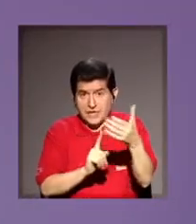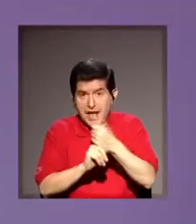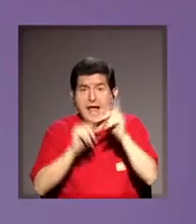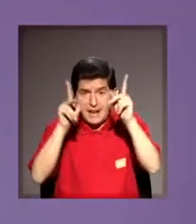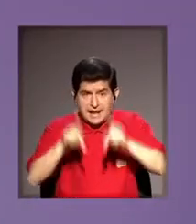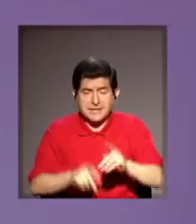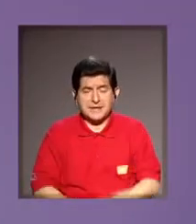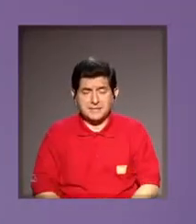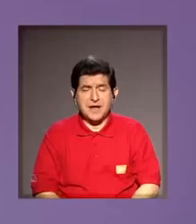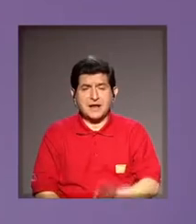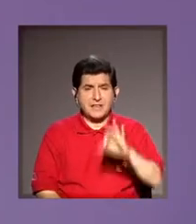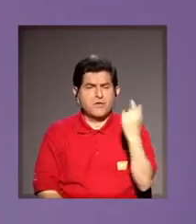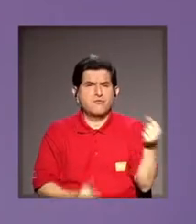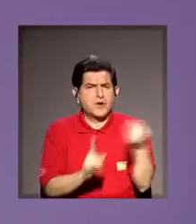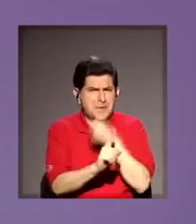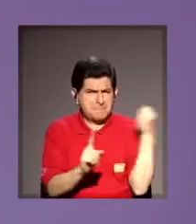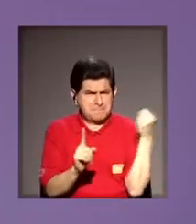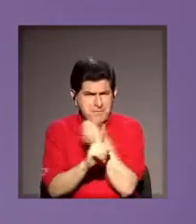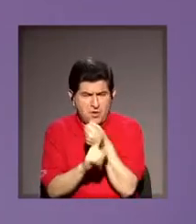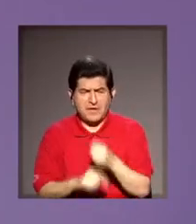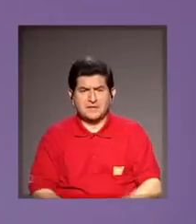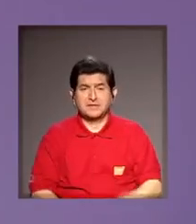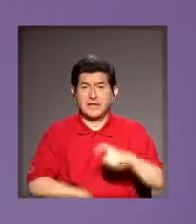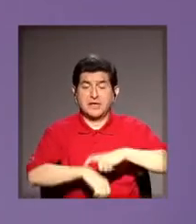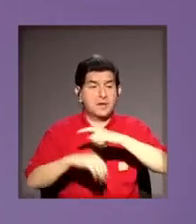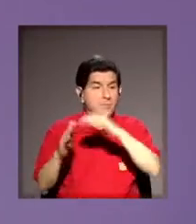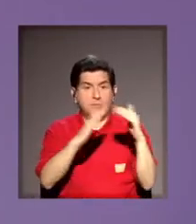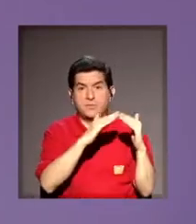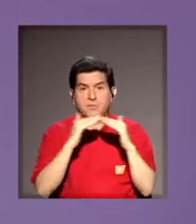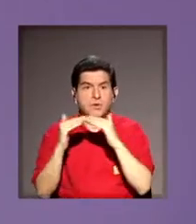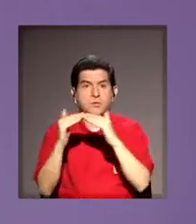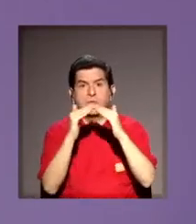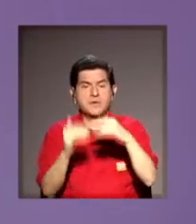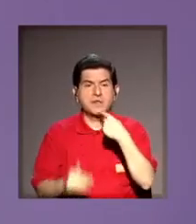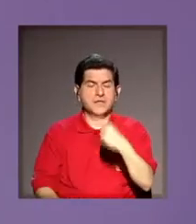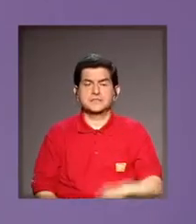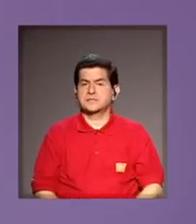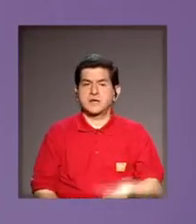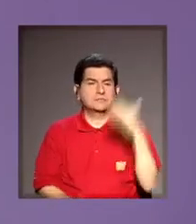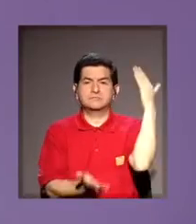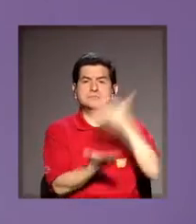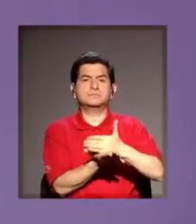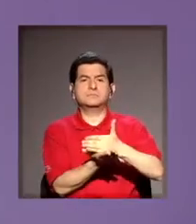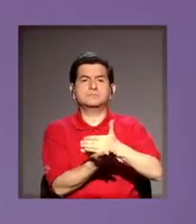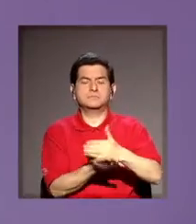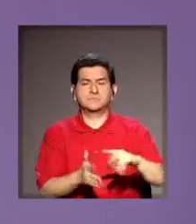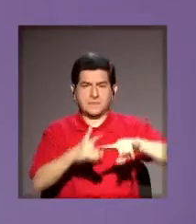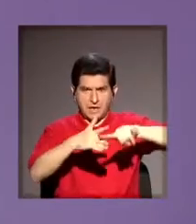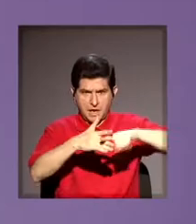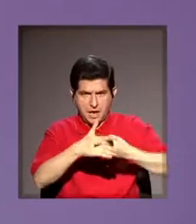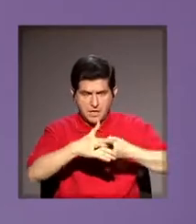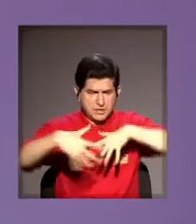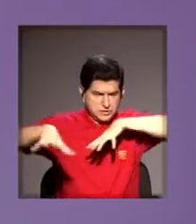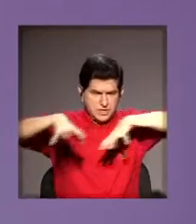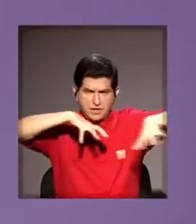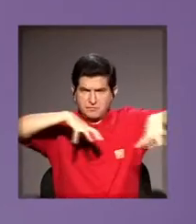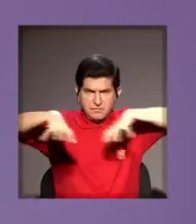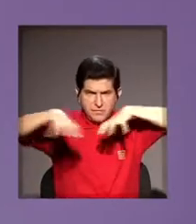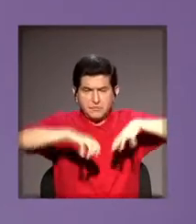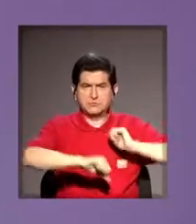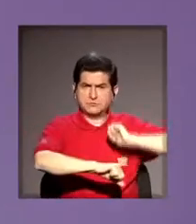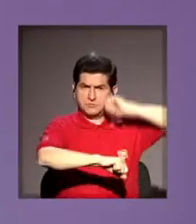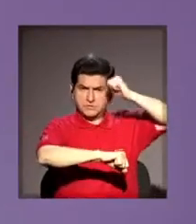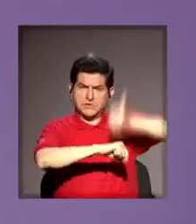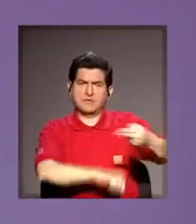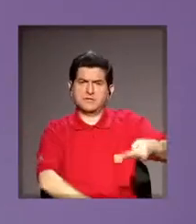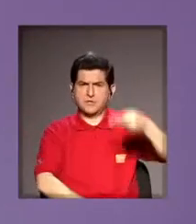violenta verdad y en ese momento la comunidad dice no más y se genera una movilización que marcó